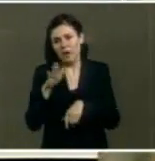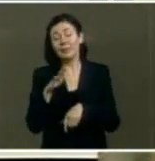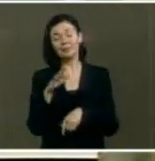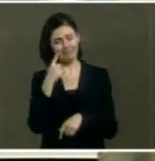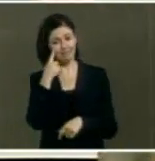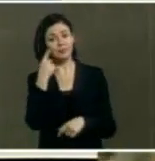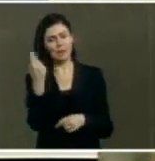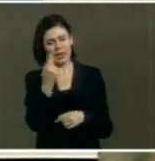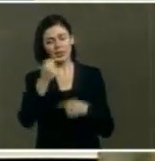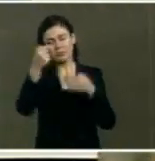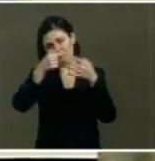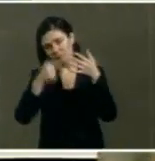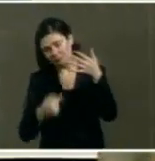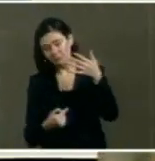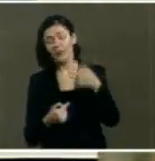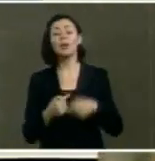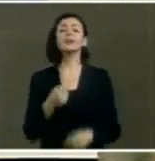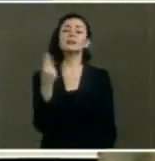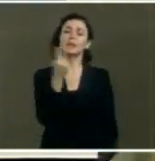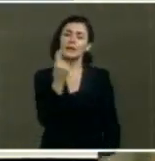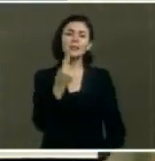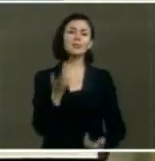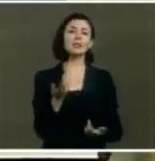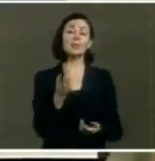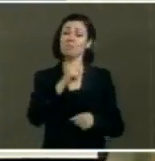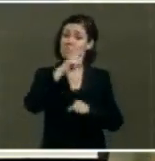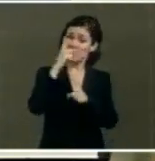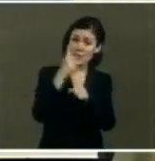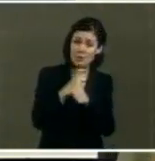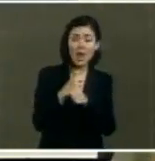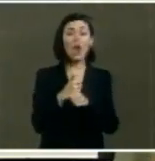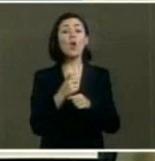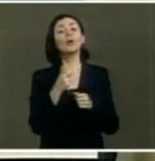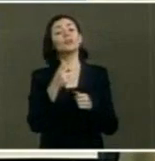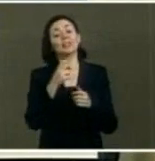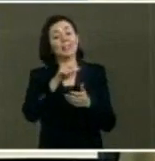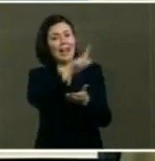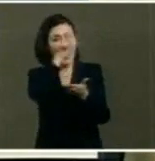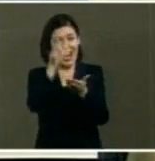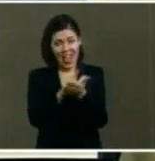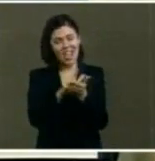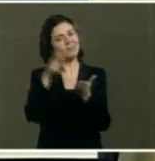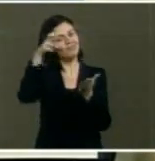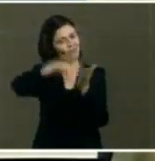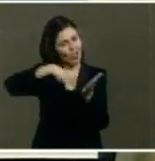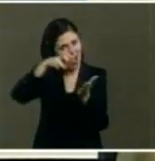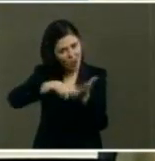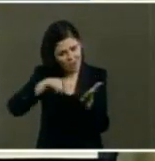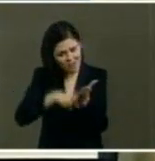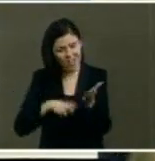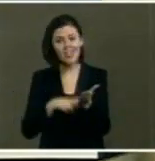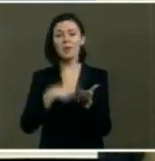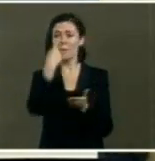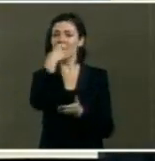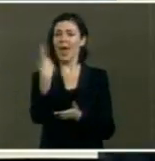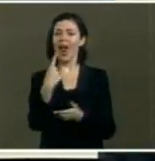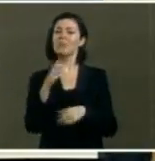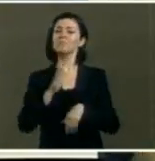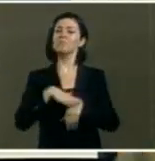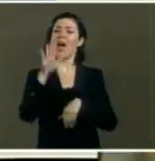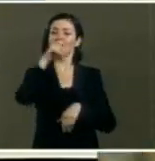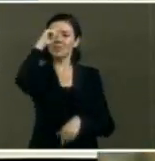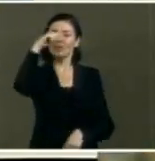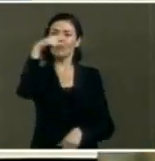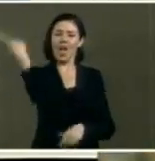Necesitamos reformar nuestra economía. Necesitamos reformas legislativas y administrativas que hagan más competitiva la